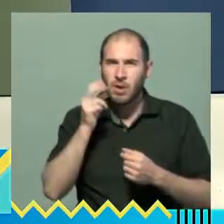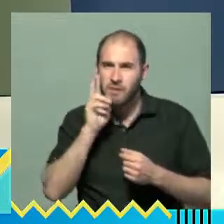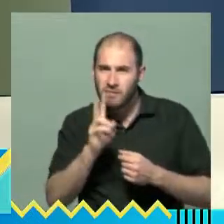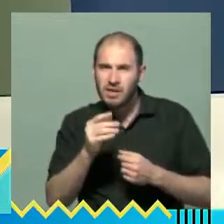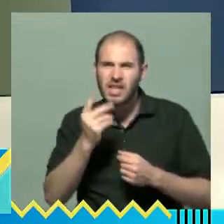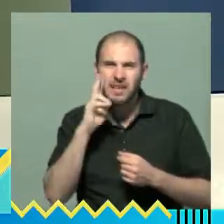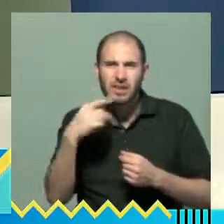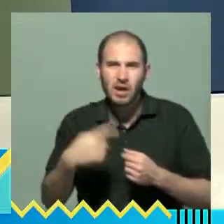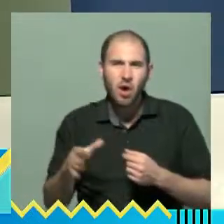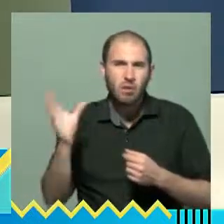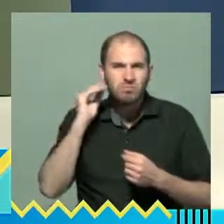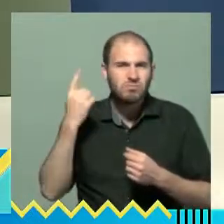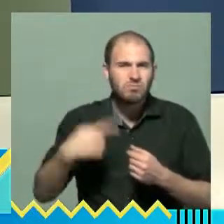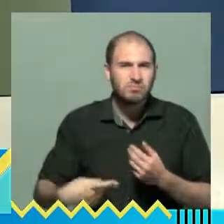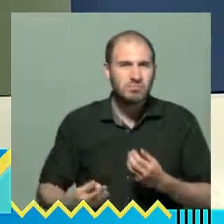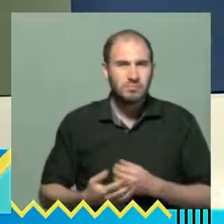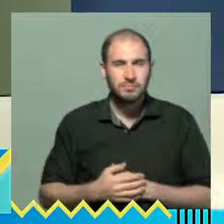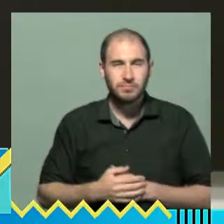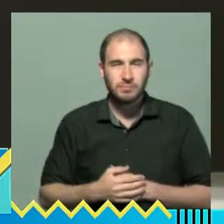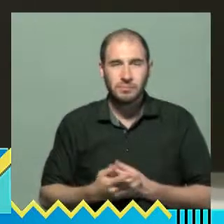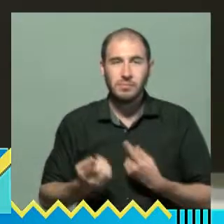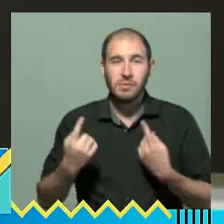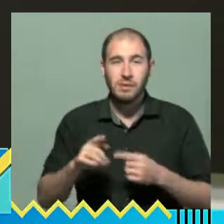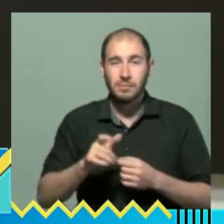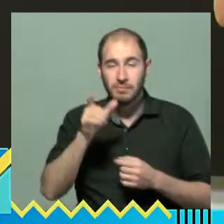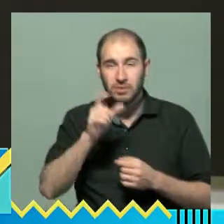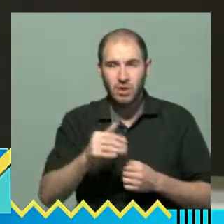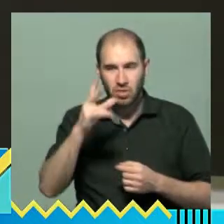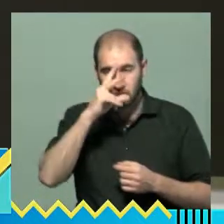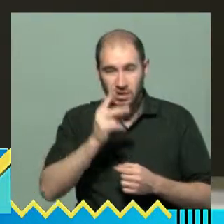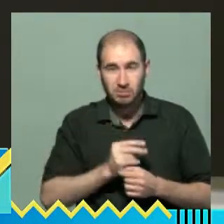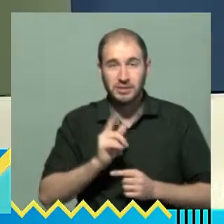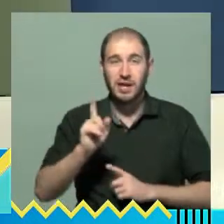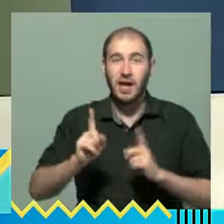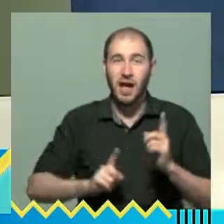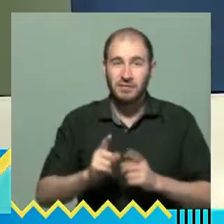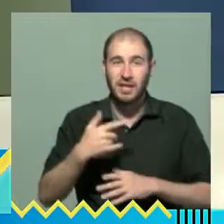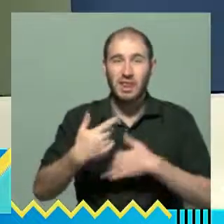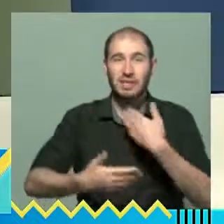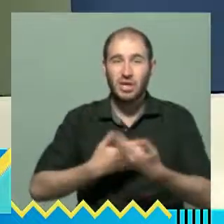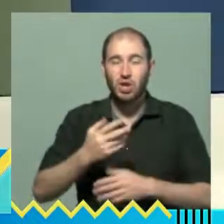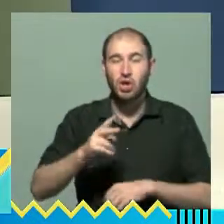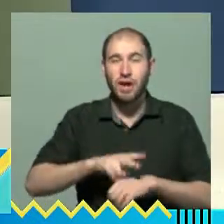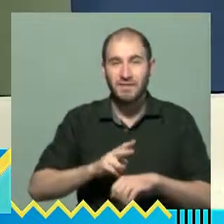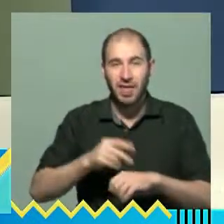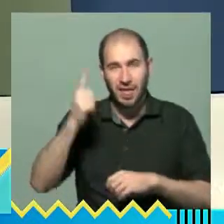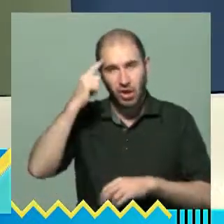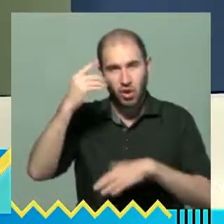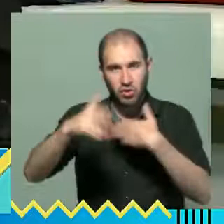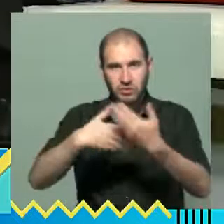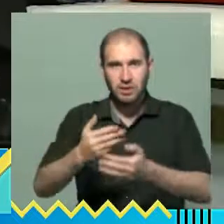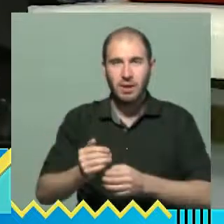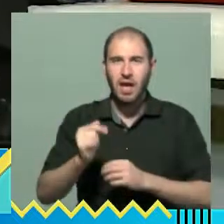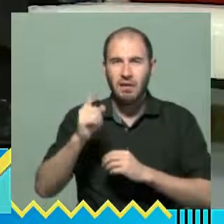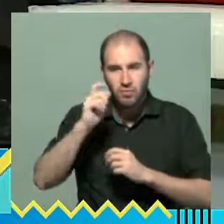o oímos cuando escuchamos? Y sin embargo, lo que uno descubre es que, por ejemplo, en el desarrollo de competencias cognitivas, uno